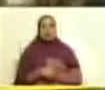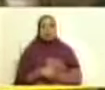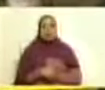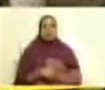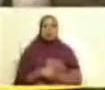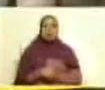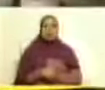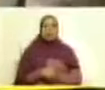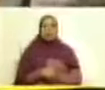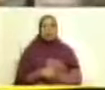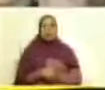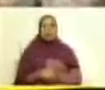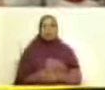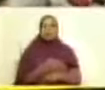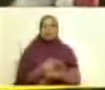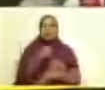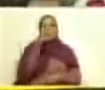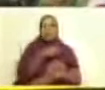Querido compañero,